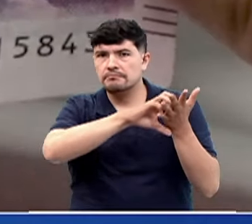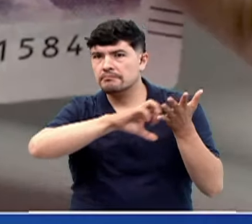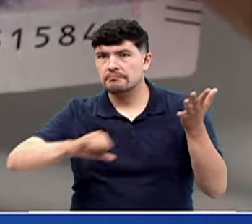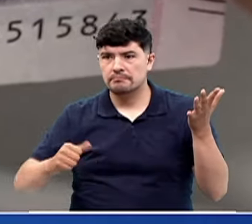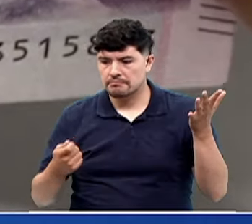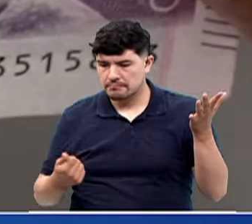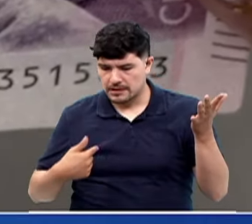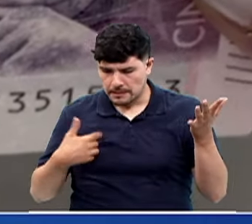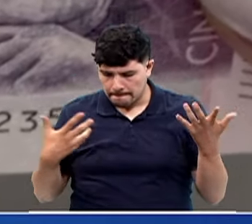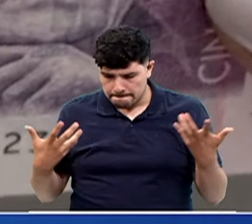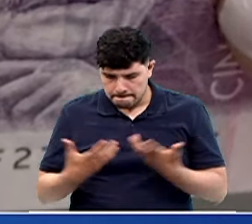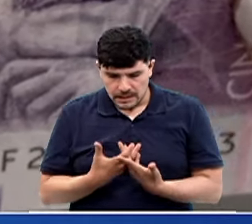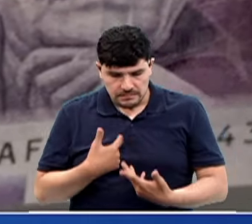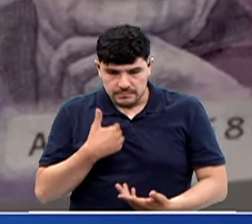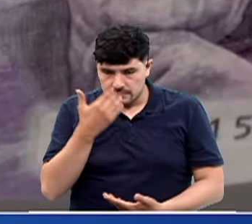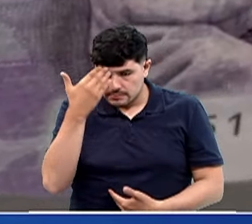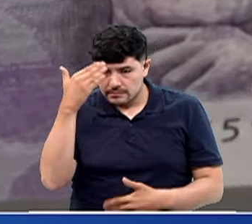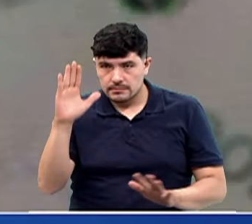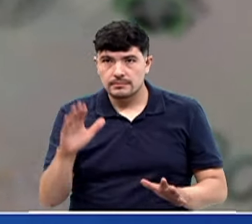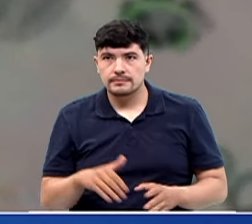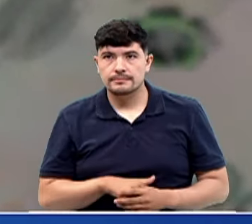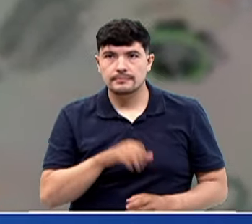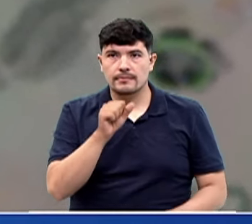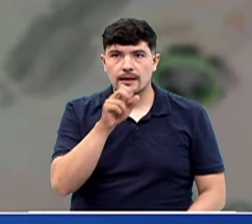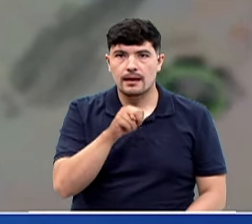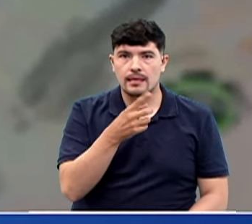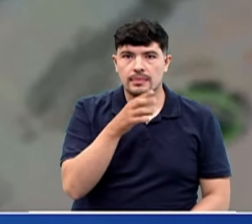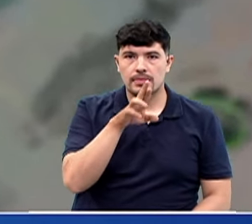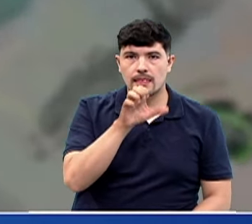usuarios del sistema financiero denunciaron que sus cuentas fueron desocupadas sin que ellos lo notaran Andrea villamizar